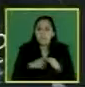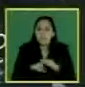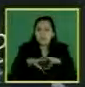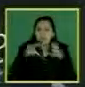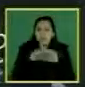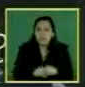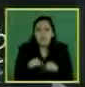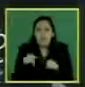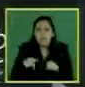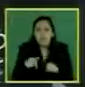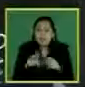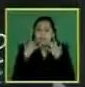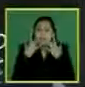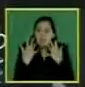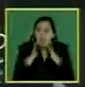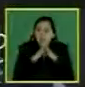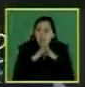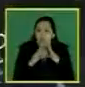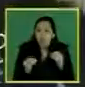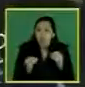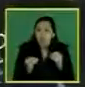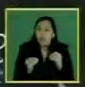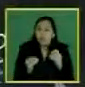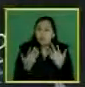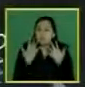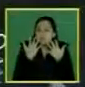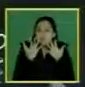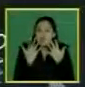aquí tenemos que ver que todo eso está armonizado